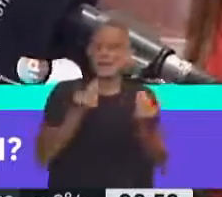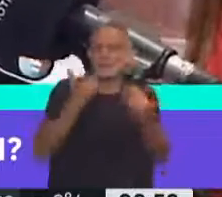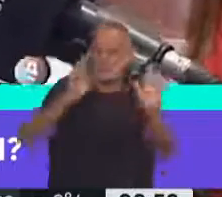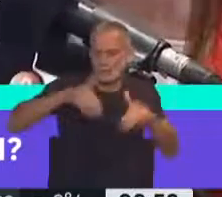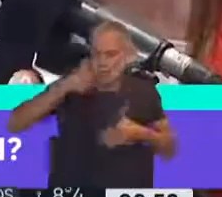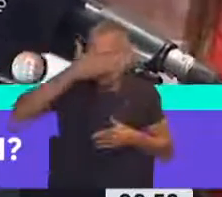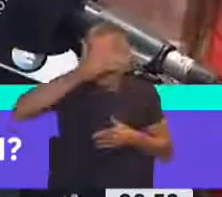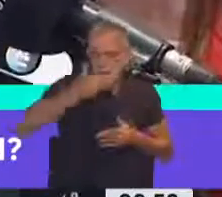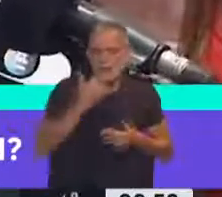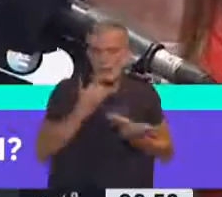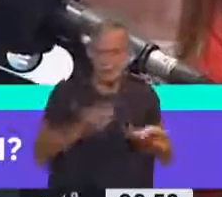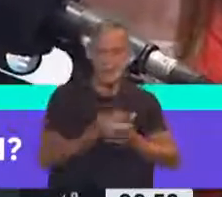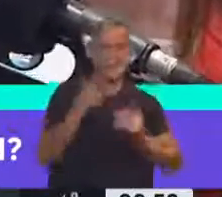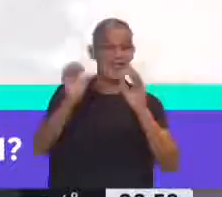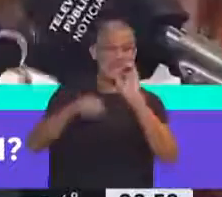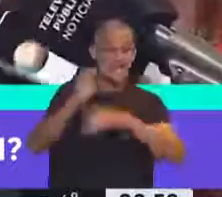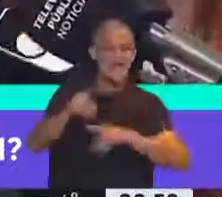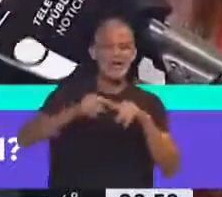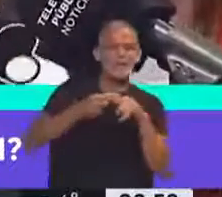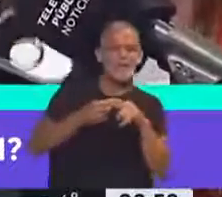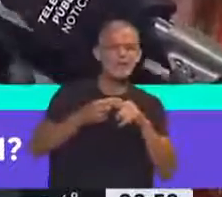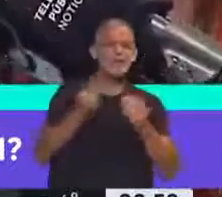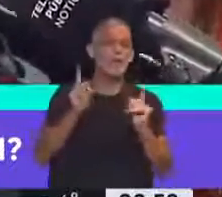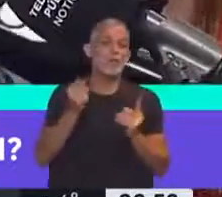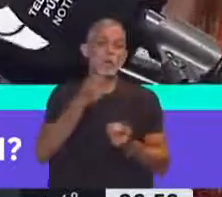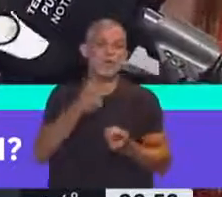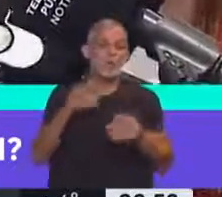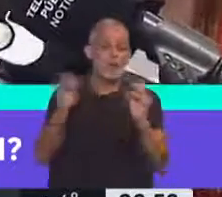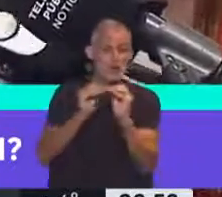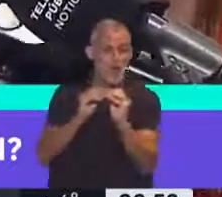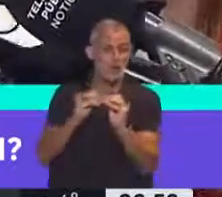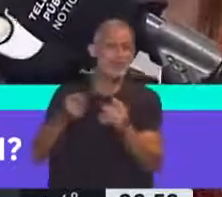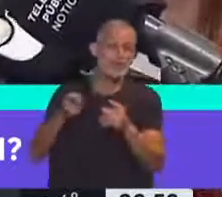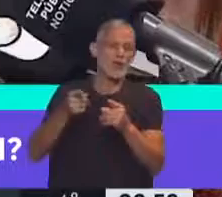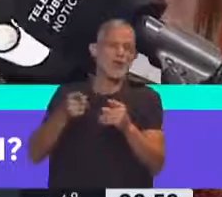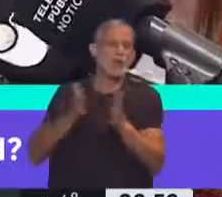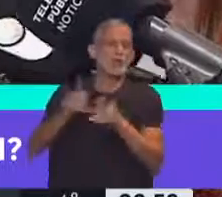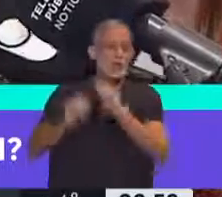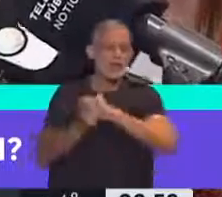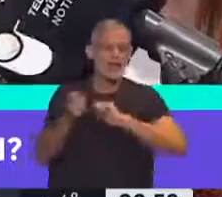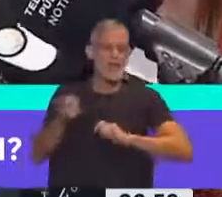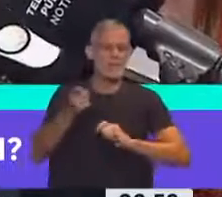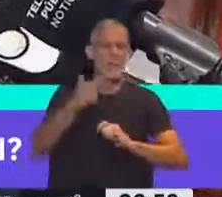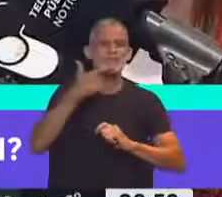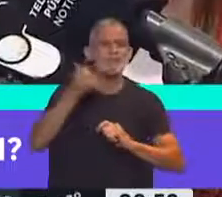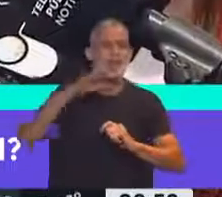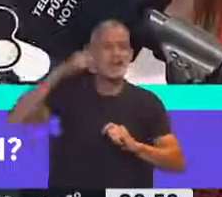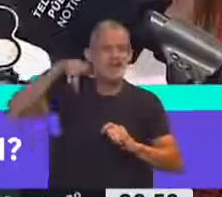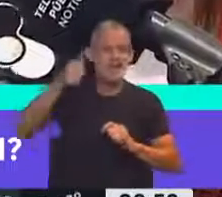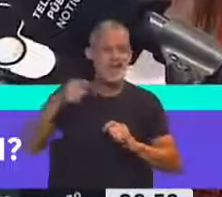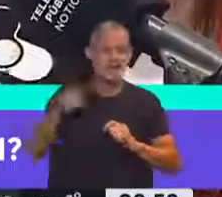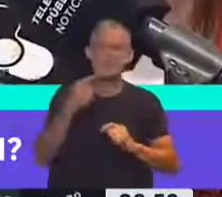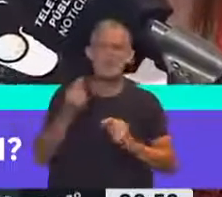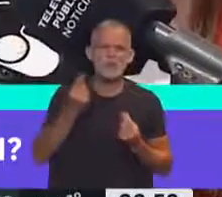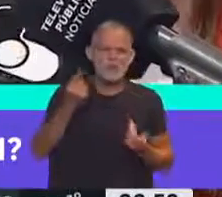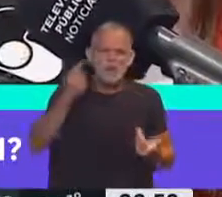especificados. También hubo críticas del sector político, como el que planteó su colega de Juntos por el Cambio, Sabrina Ahmechet, que se preguntó ¿de